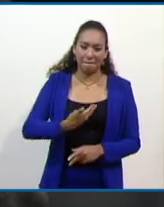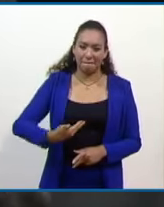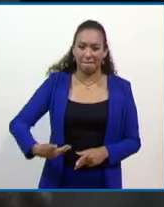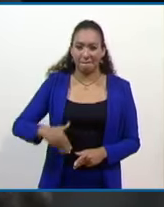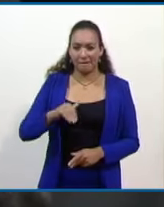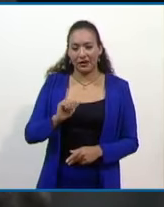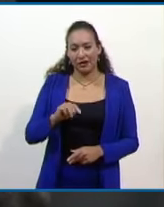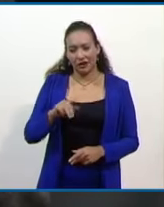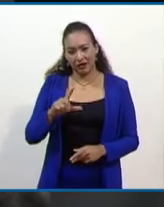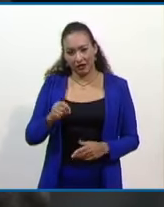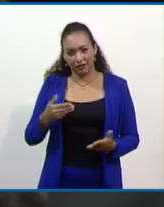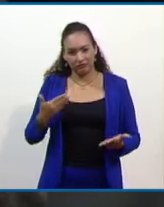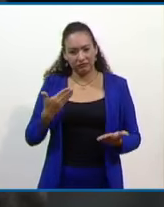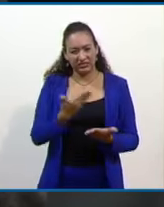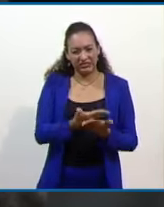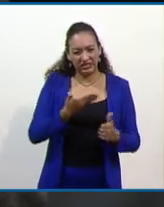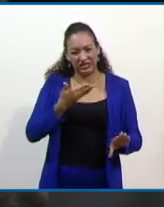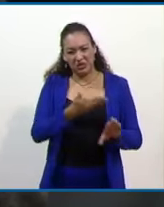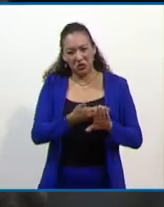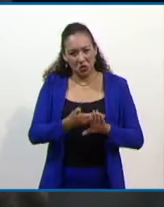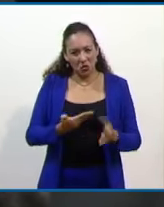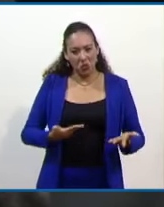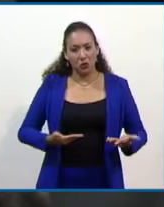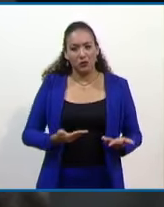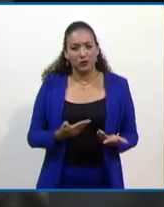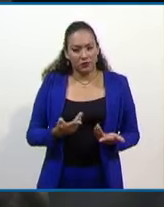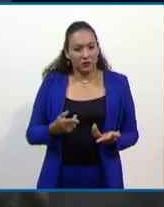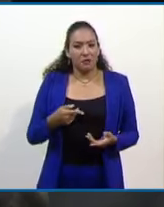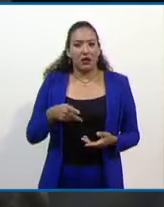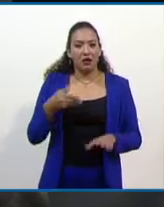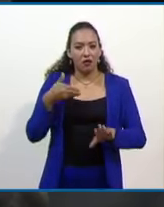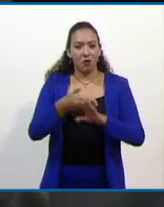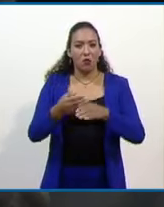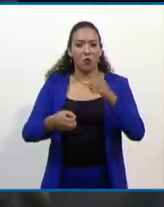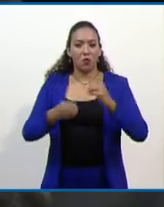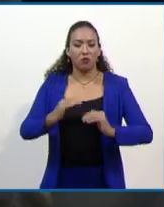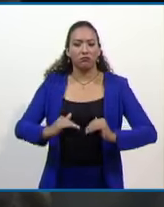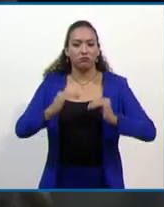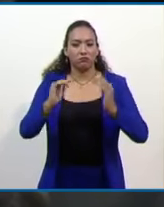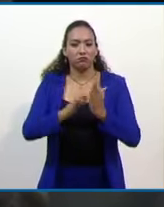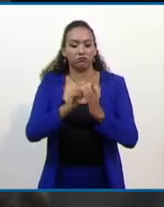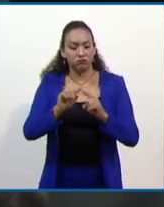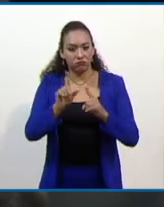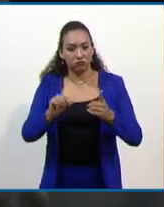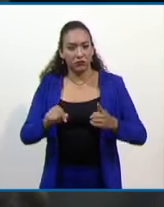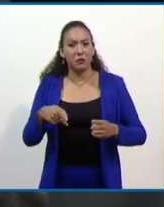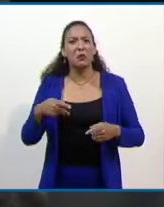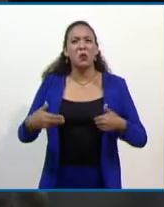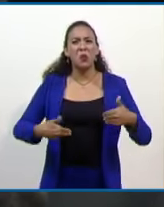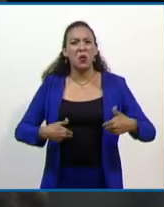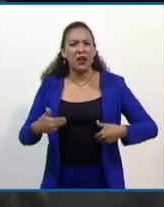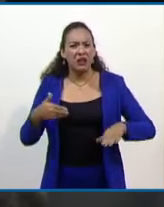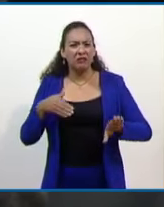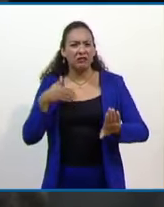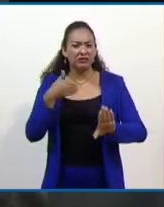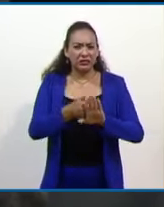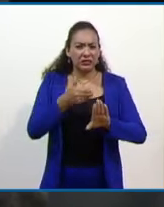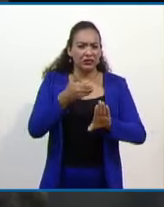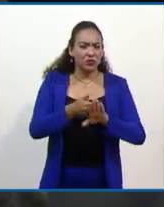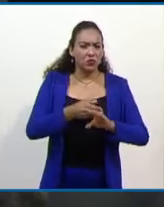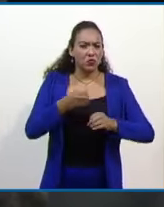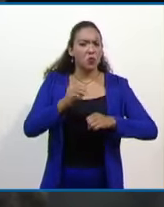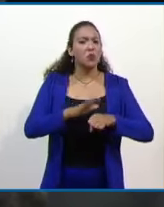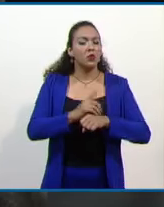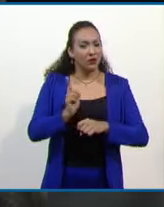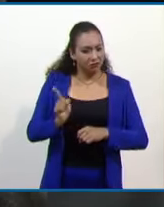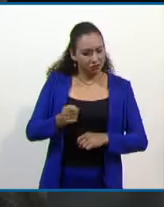cambiar y modificar la estructura de la Corte. No podemos simular que no molestó una resolución que se apegó a